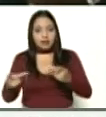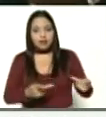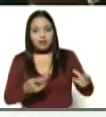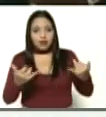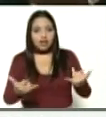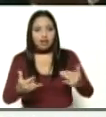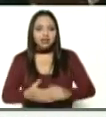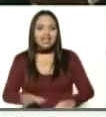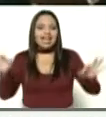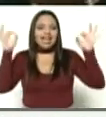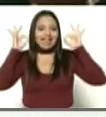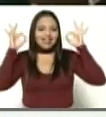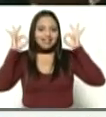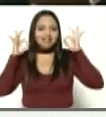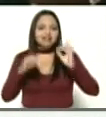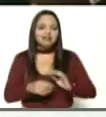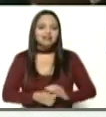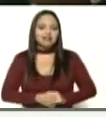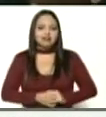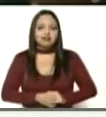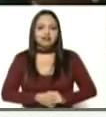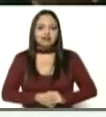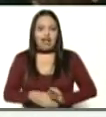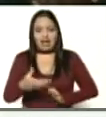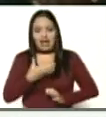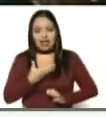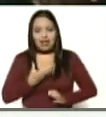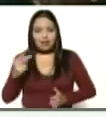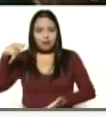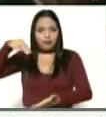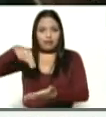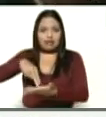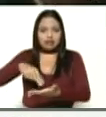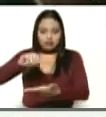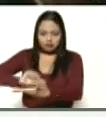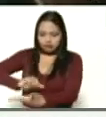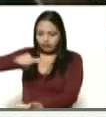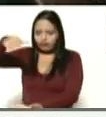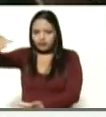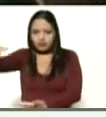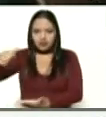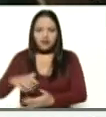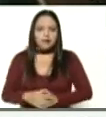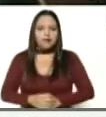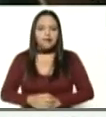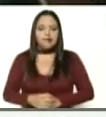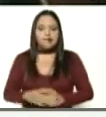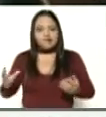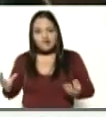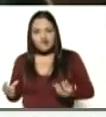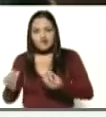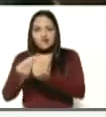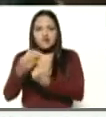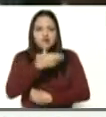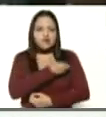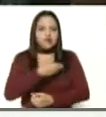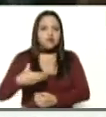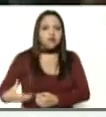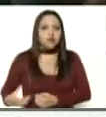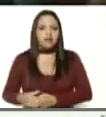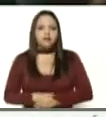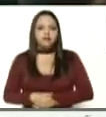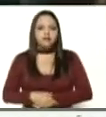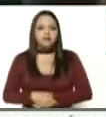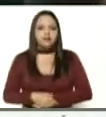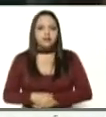la alcaldesa Erika Farías para darse frente al arca. Le acompaña la presidenta del